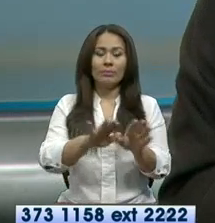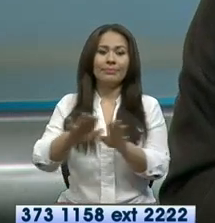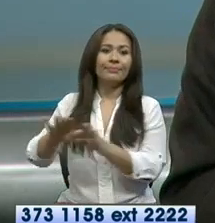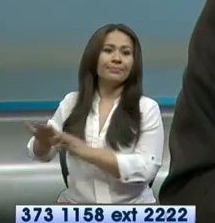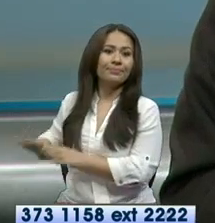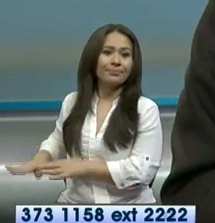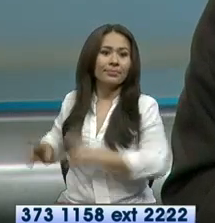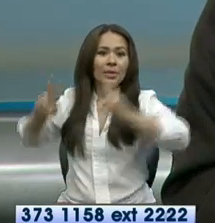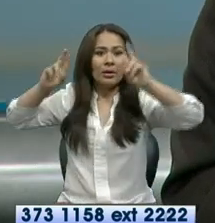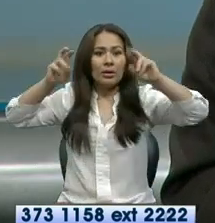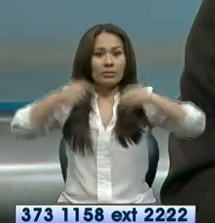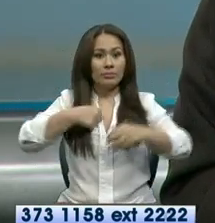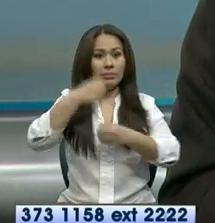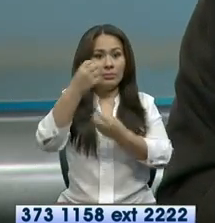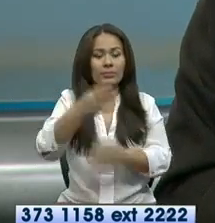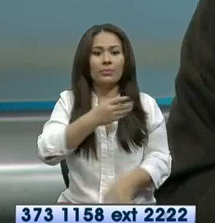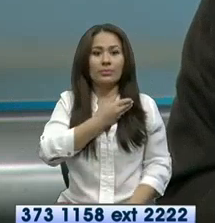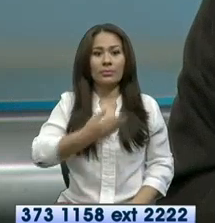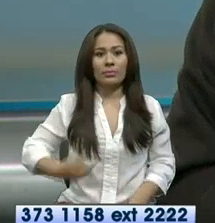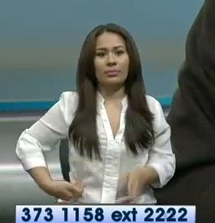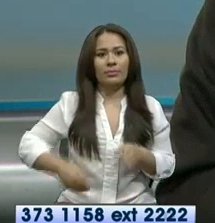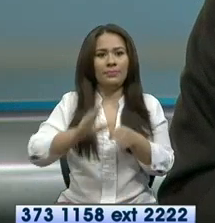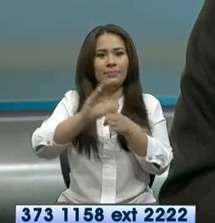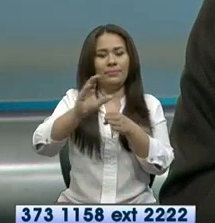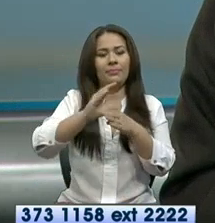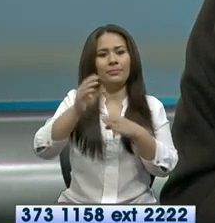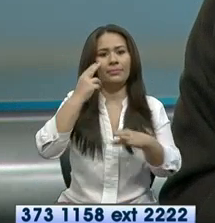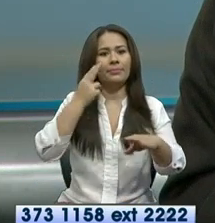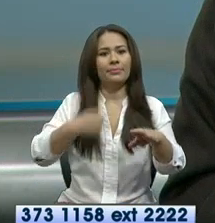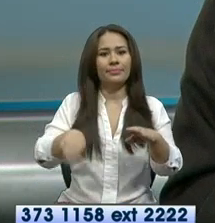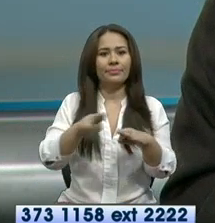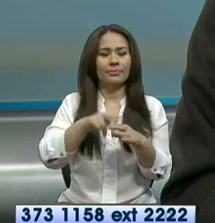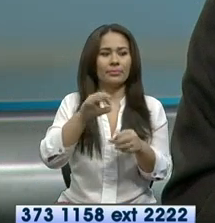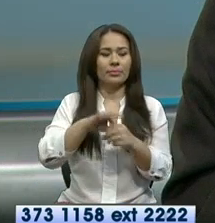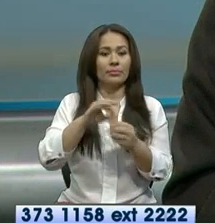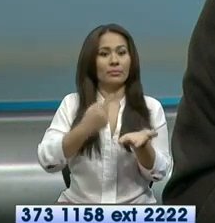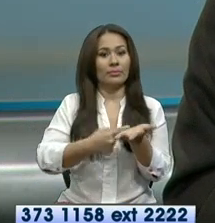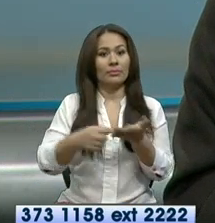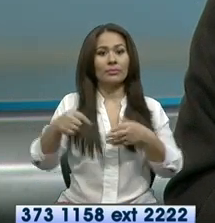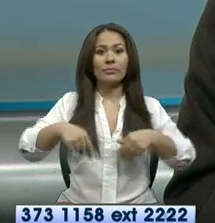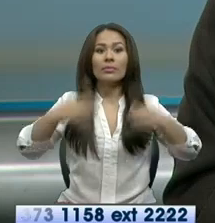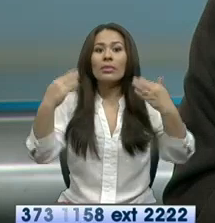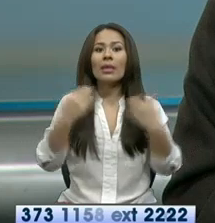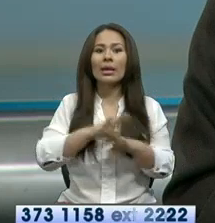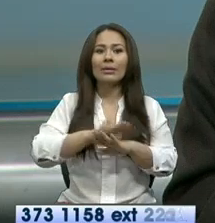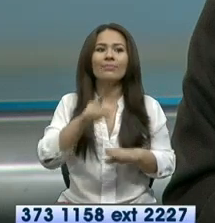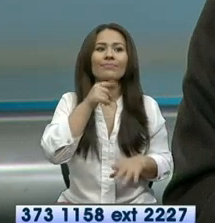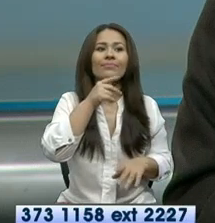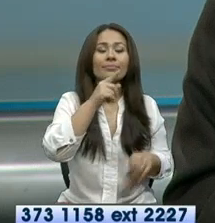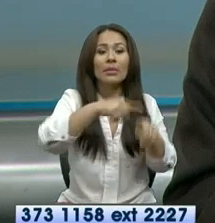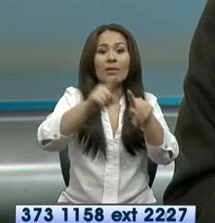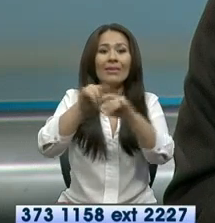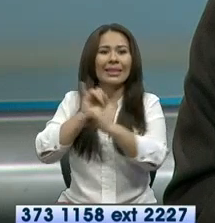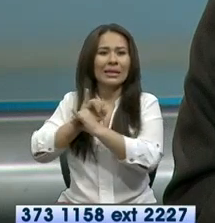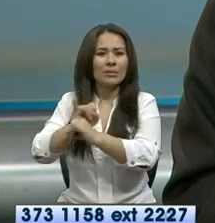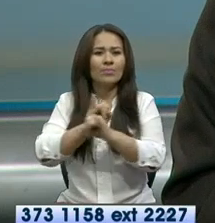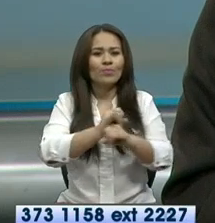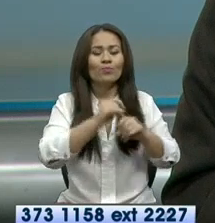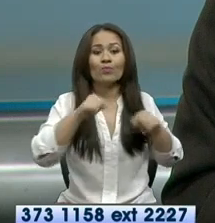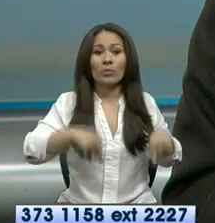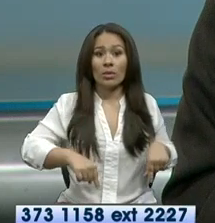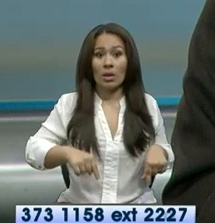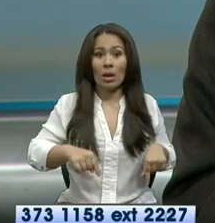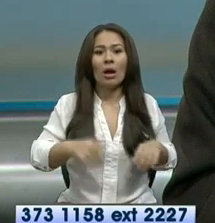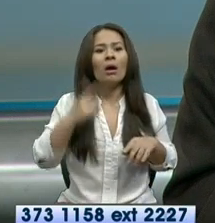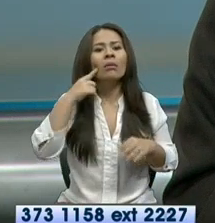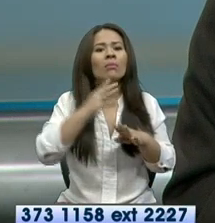Cambiamos de tema para informarles que el presidente del Consejo Nacional Electoral se reunió en Guayaquil con varios representantes de entidades estatales en el